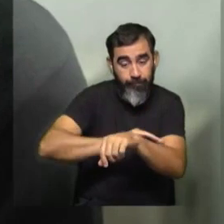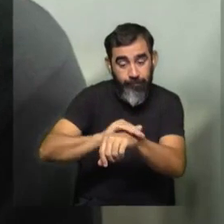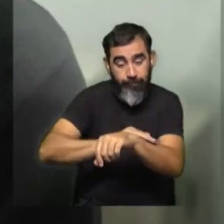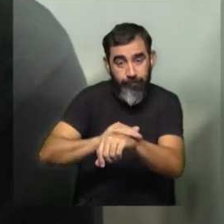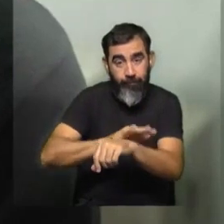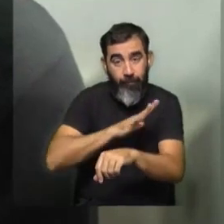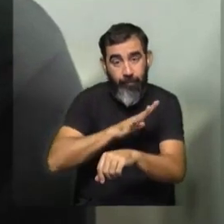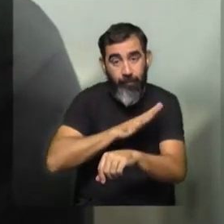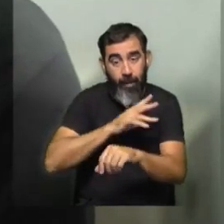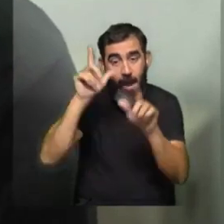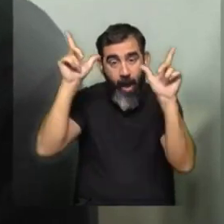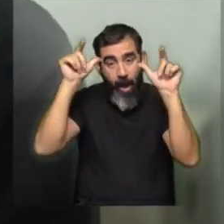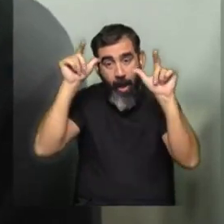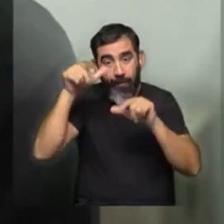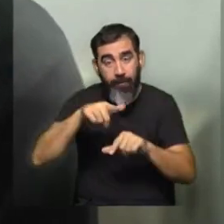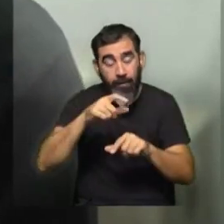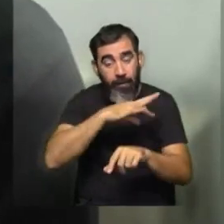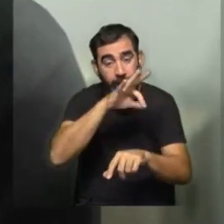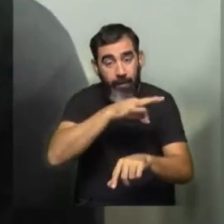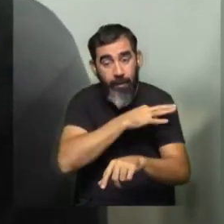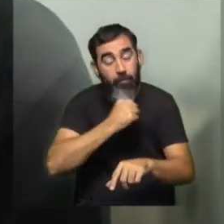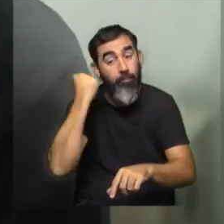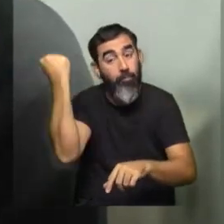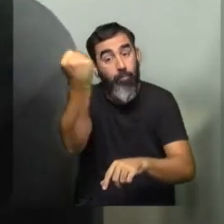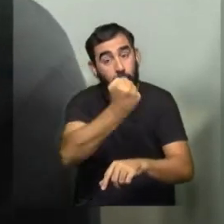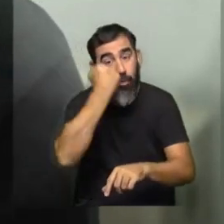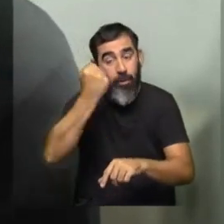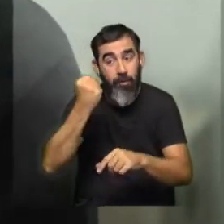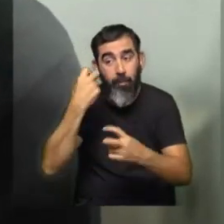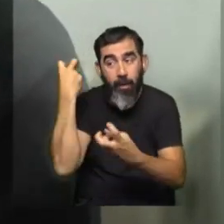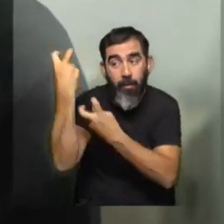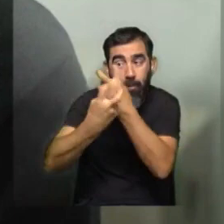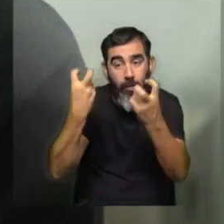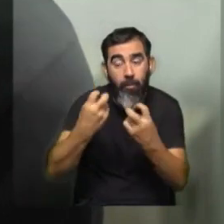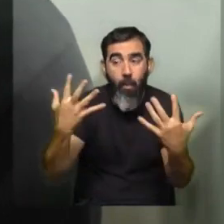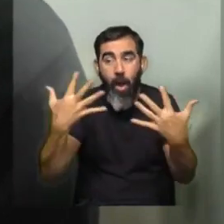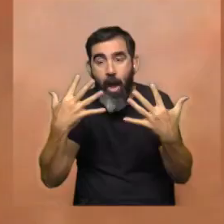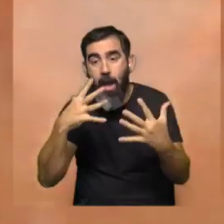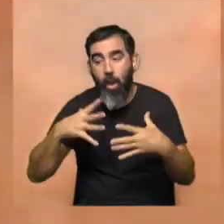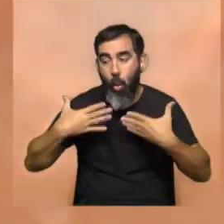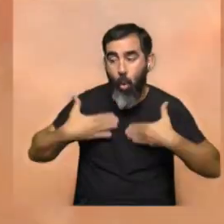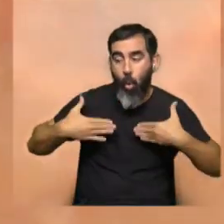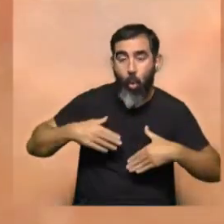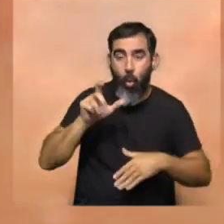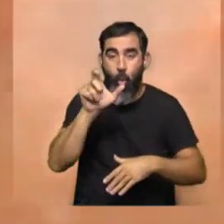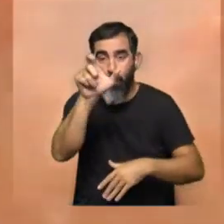se encuentran en la antena del mosquito son importantes para localizar temperaturas corporales.